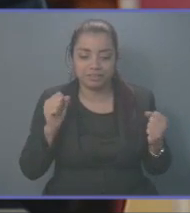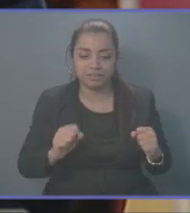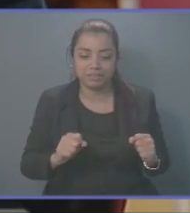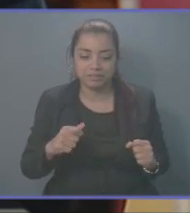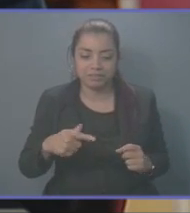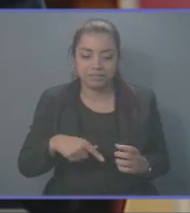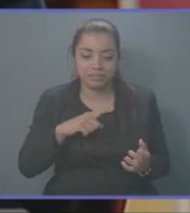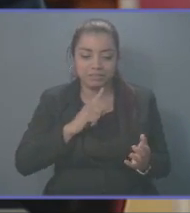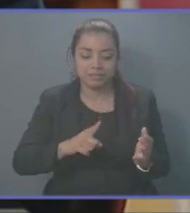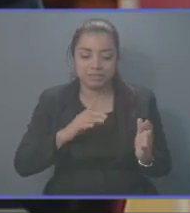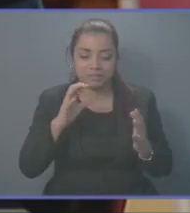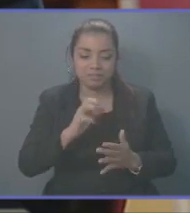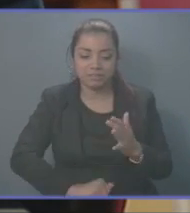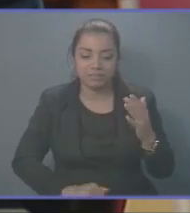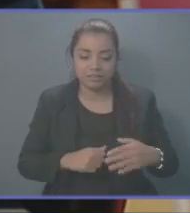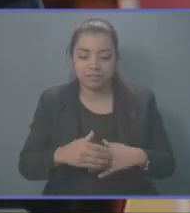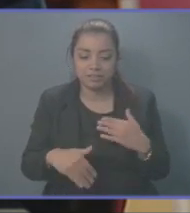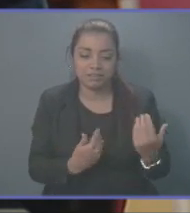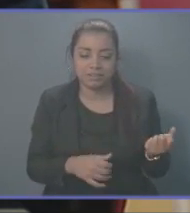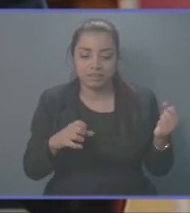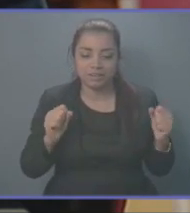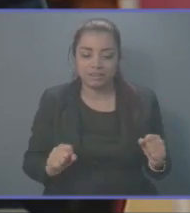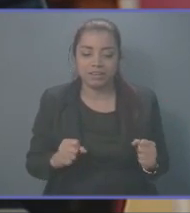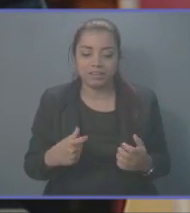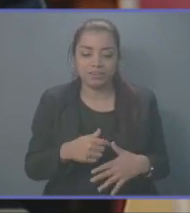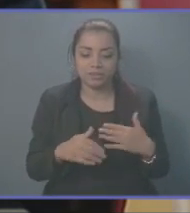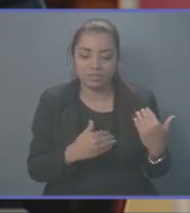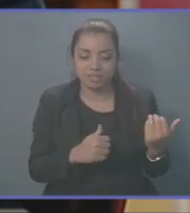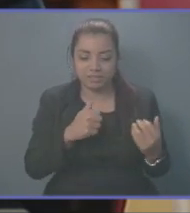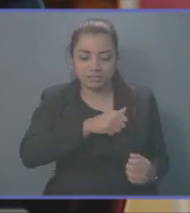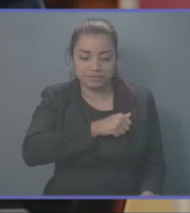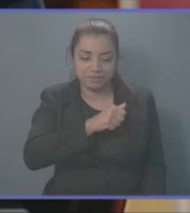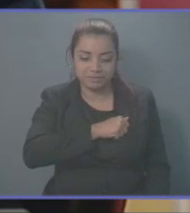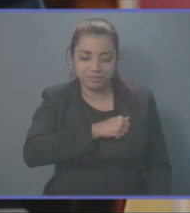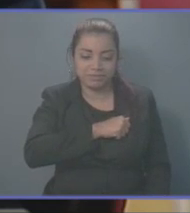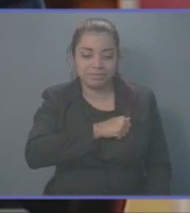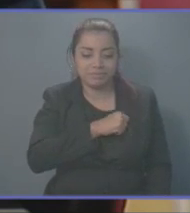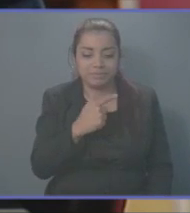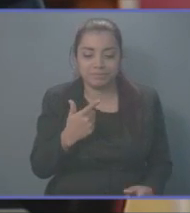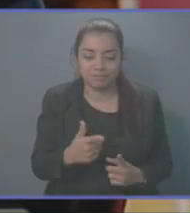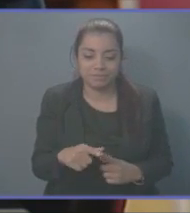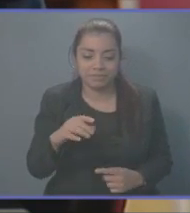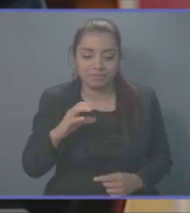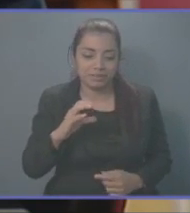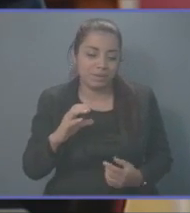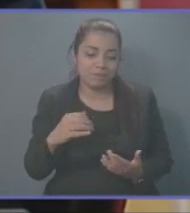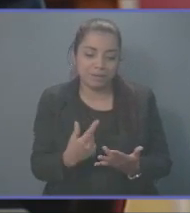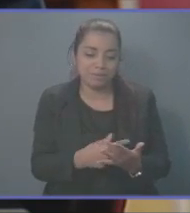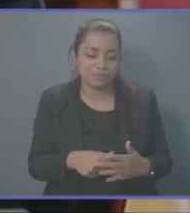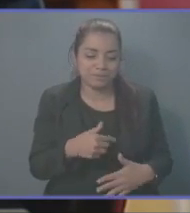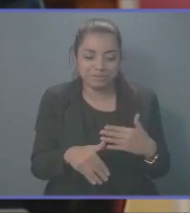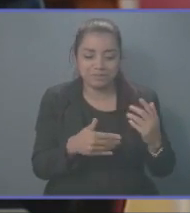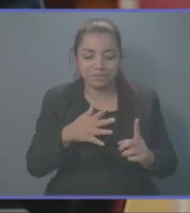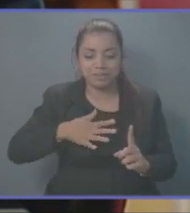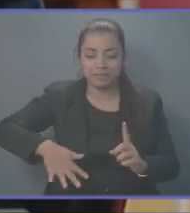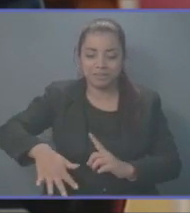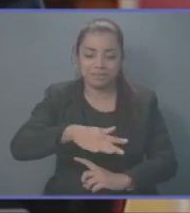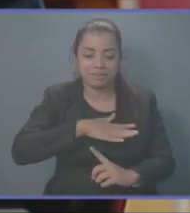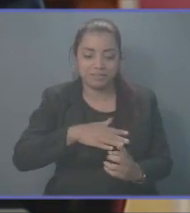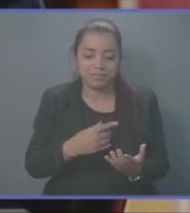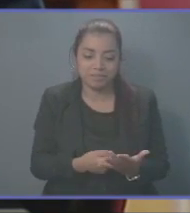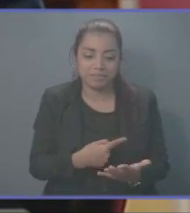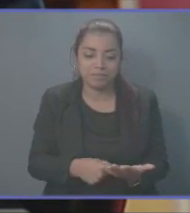pago de multas, intereses y recargos correspondientes. C. Para las situaciones contempladas